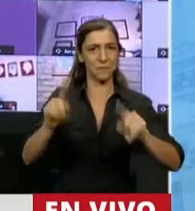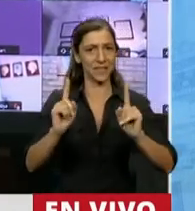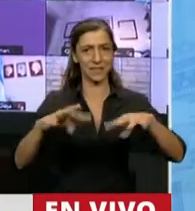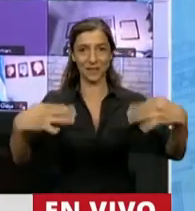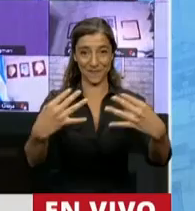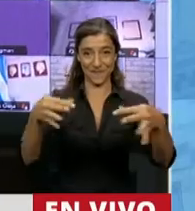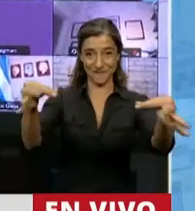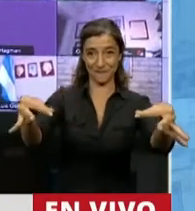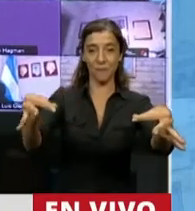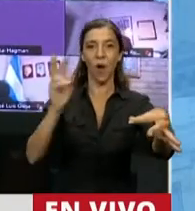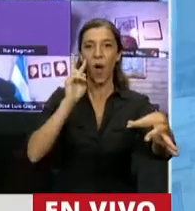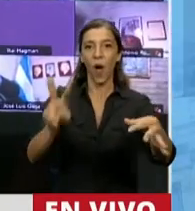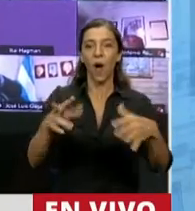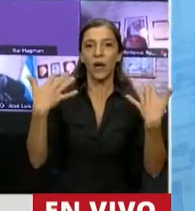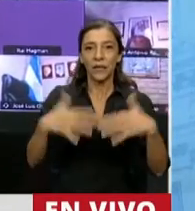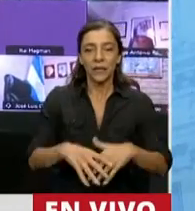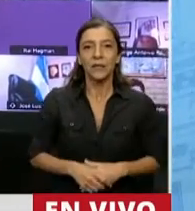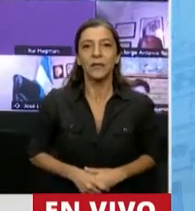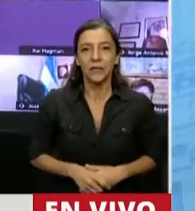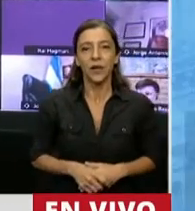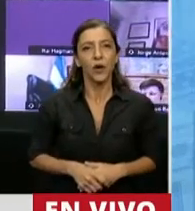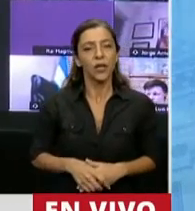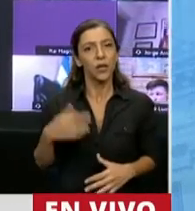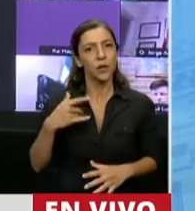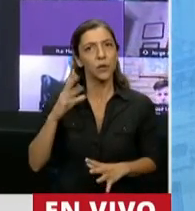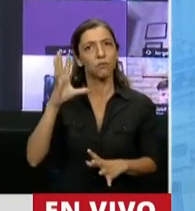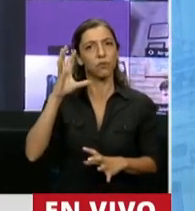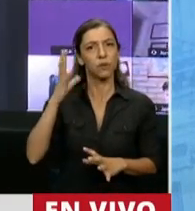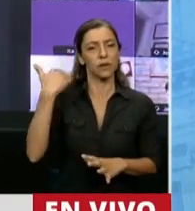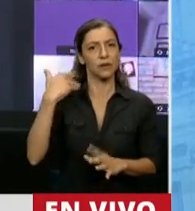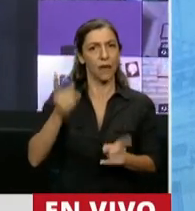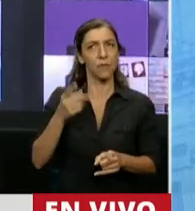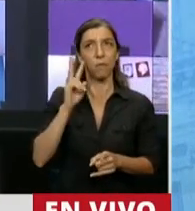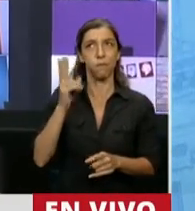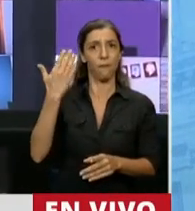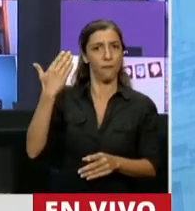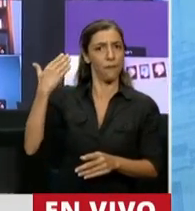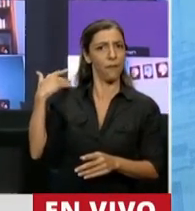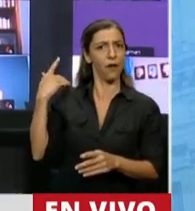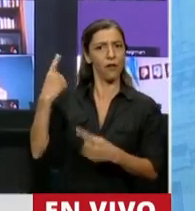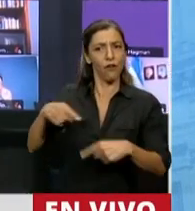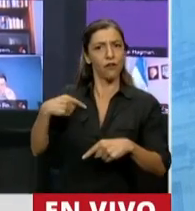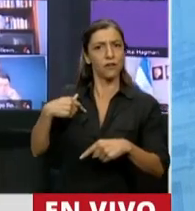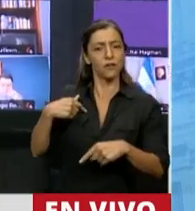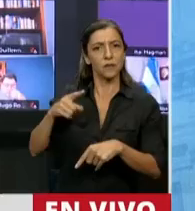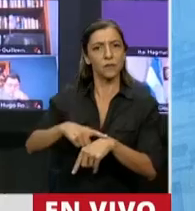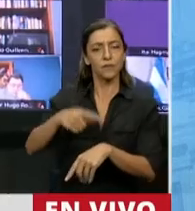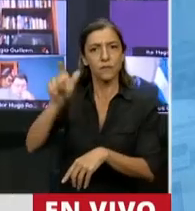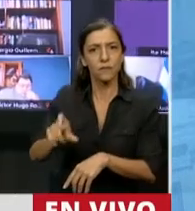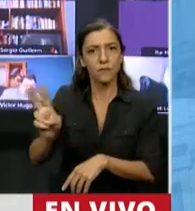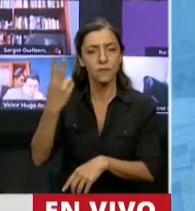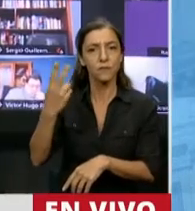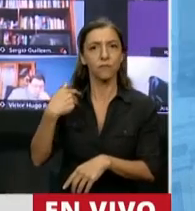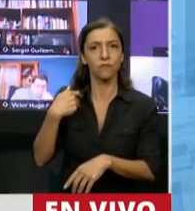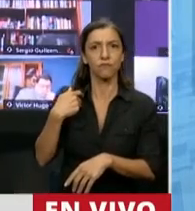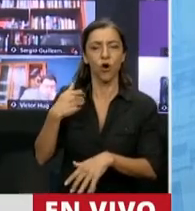ocurrió a partir del día de su fallecimiento, nosotros nos damos cuenta que ese hombre que nació de